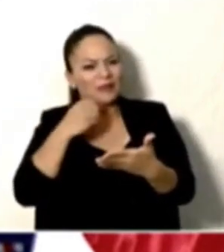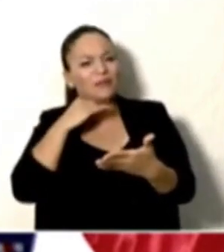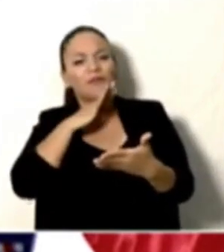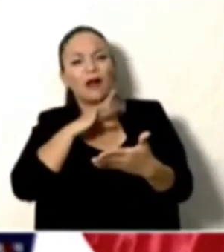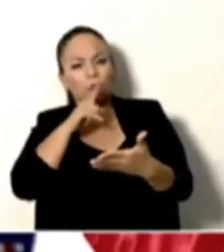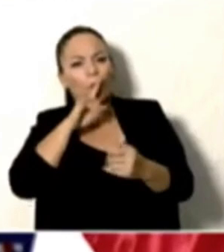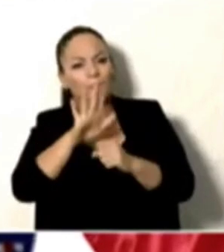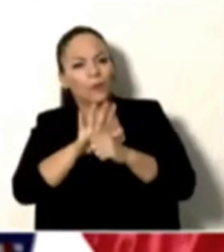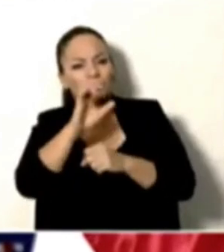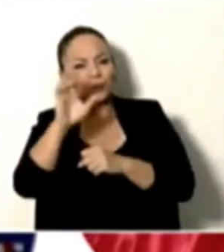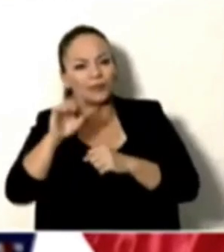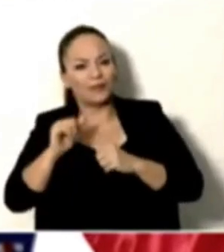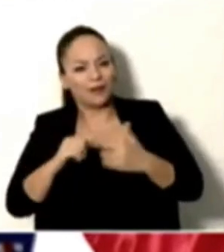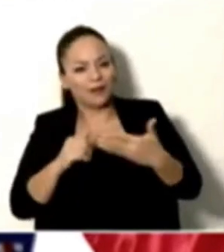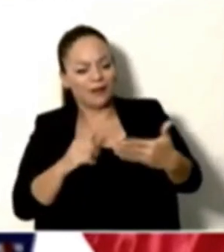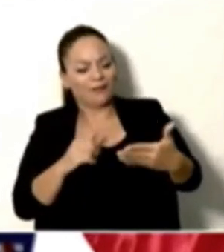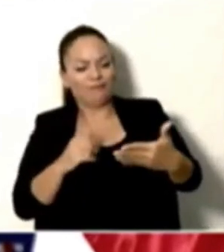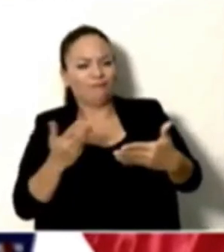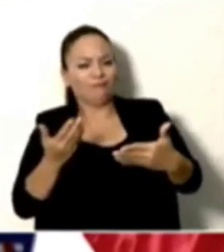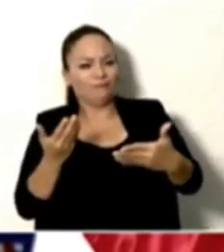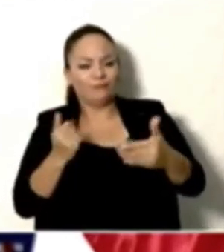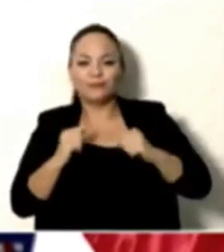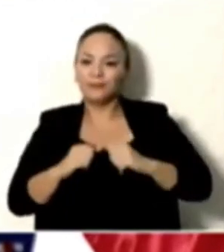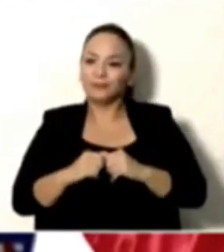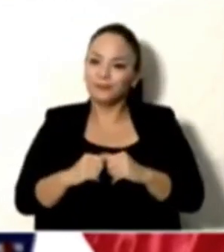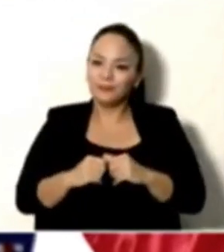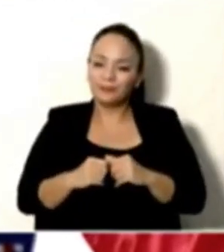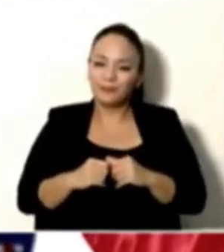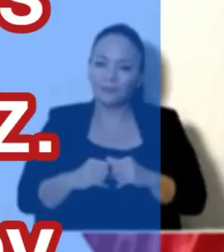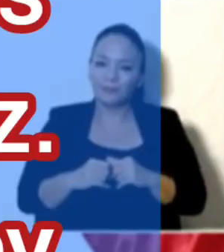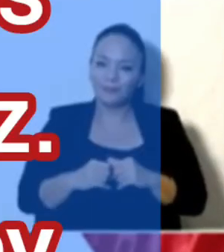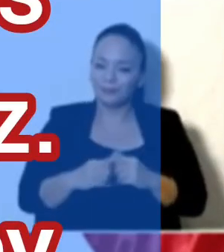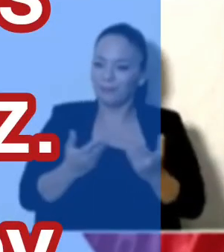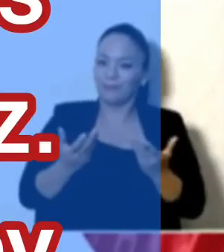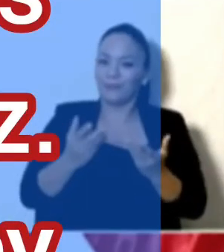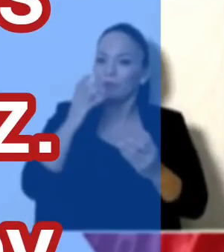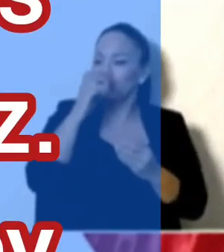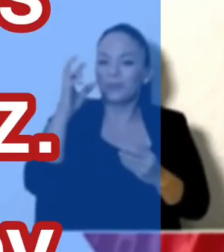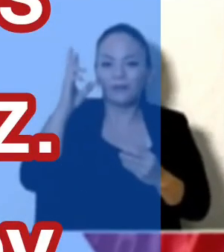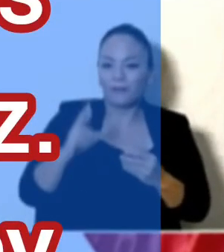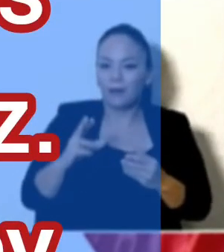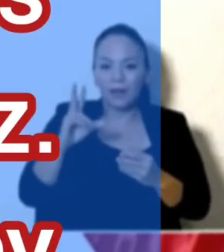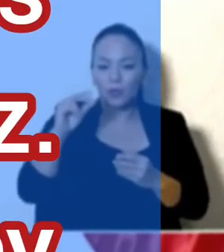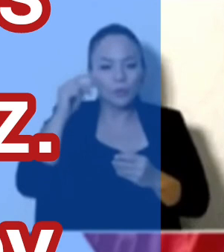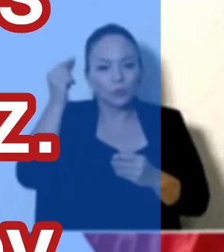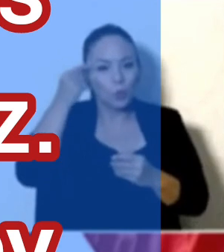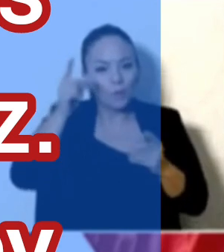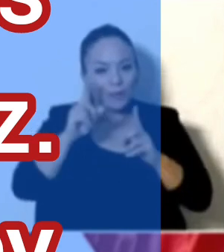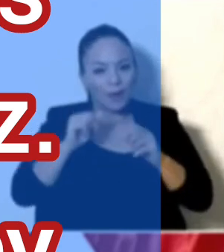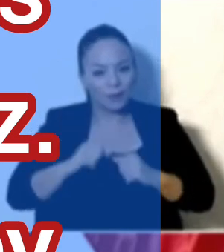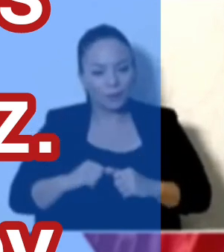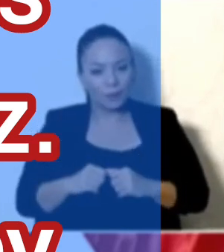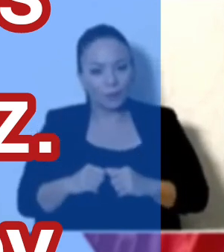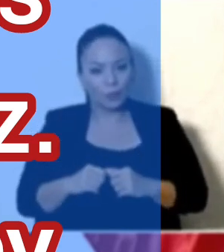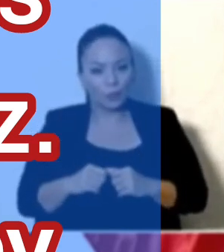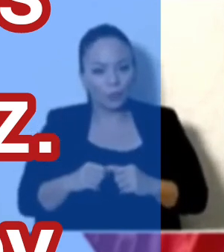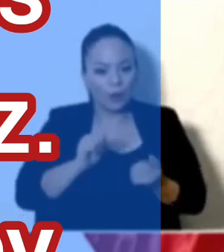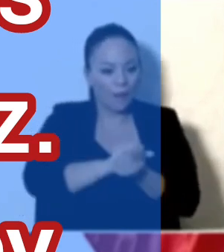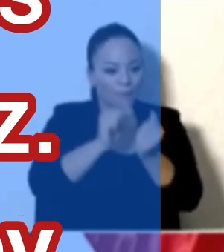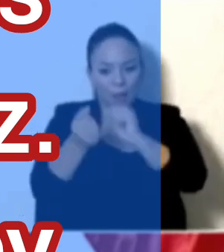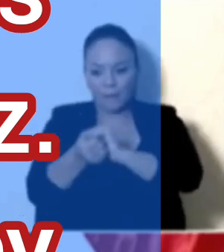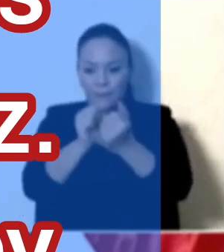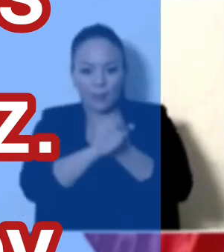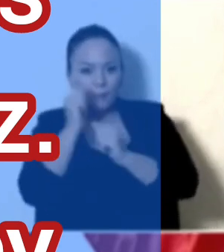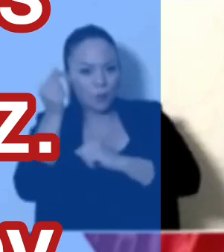Costa Rica. Y Costa Rica es una entidad intertemporal. Costa Rica no es un gobierno. Entonces yo le voy